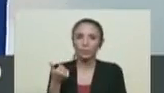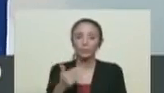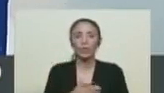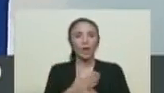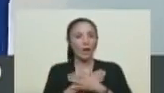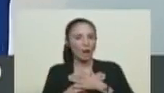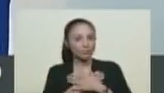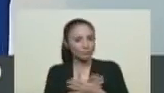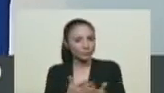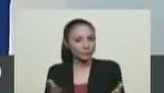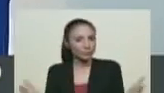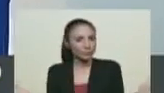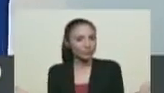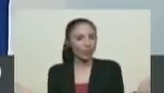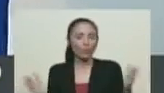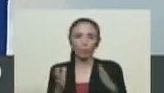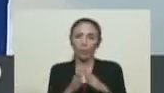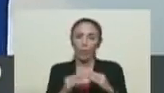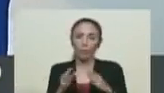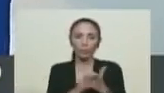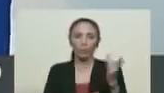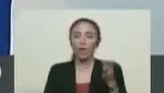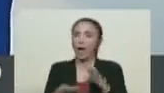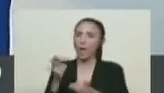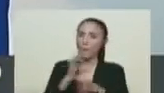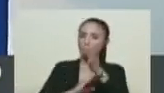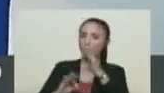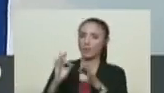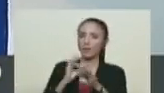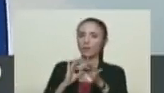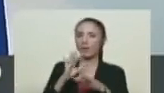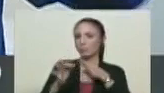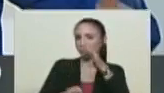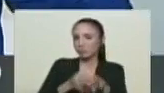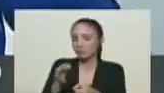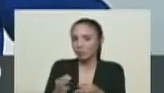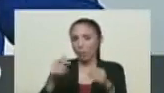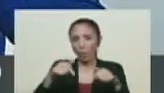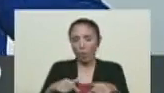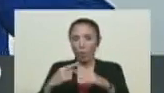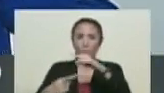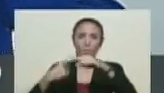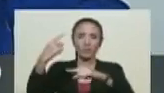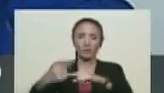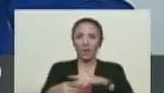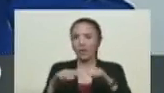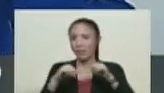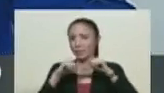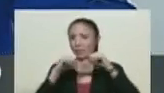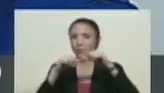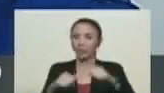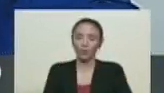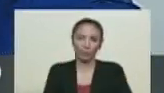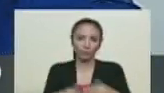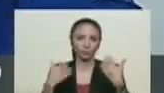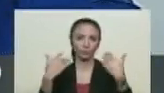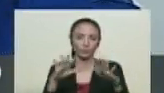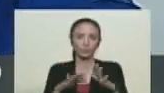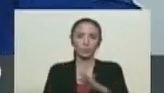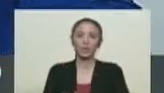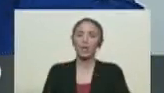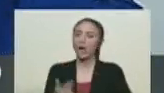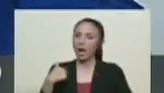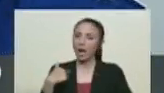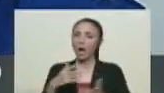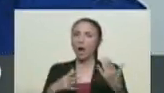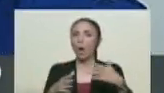mis brazos para que quiera hablar hoy, mañana o cuando quieran. Estoy dispuesto a seguir conversando con la oposición venezolana en